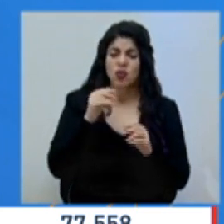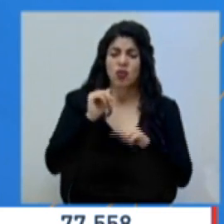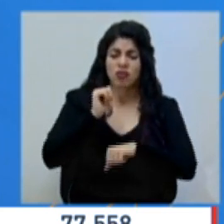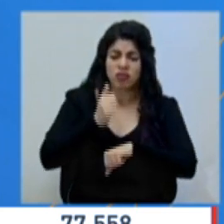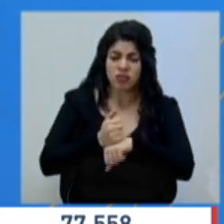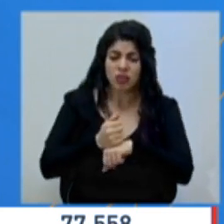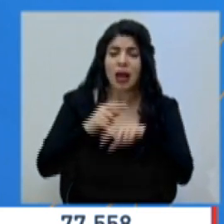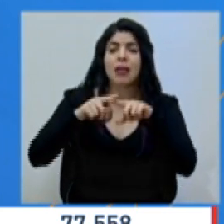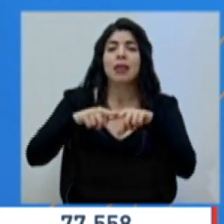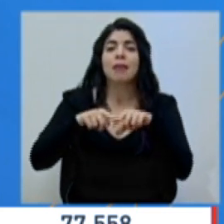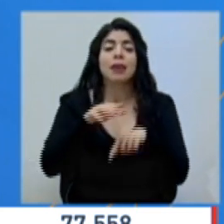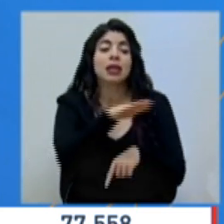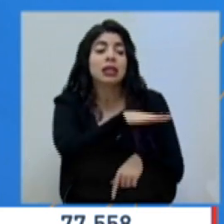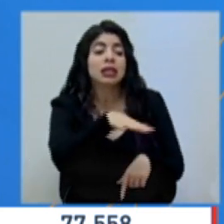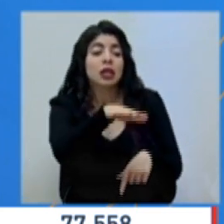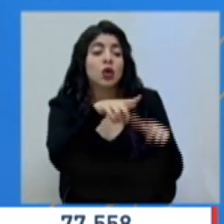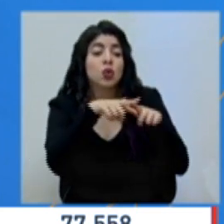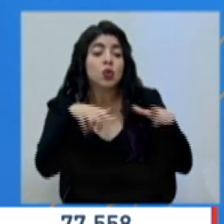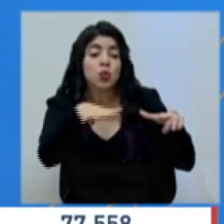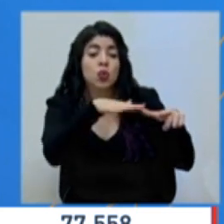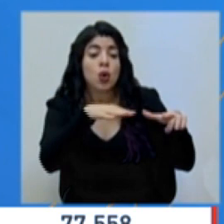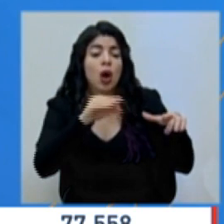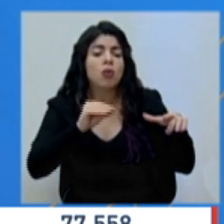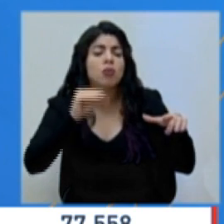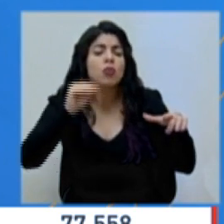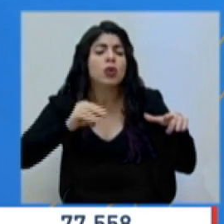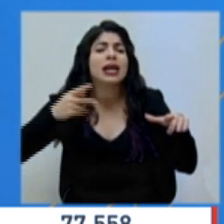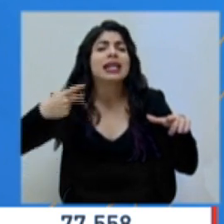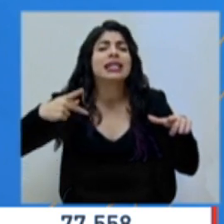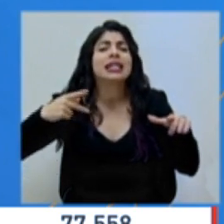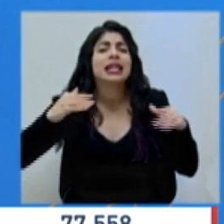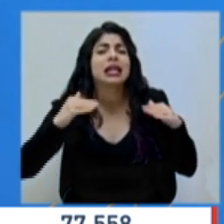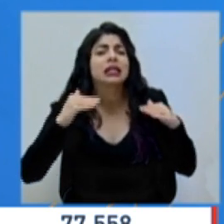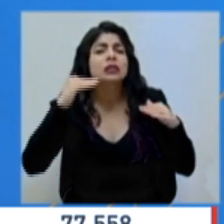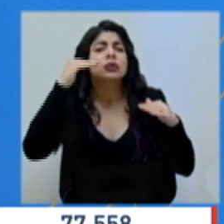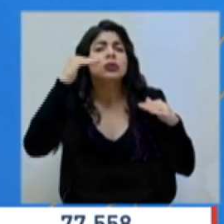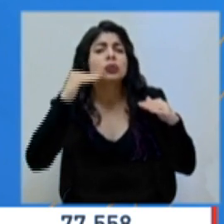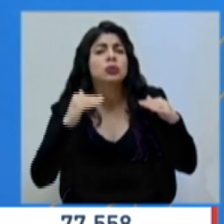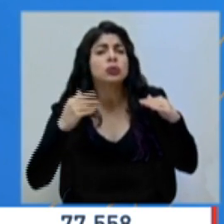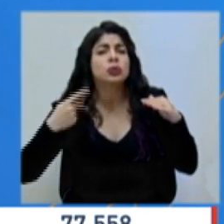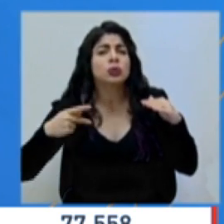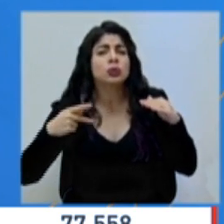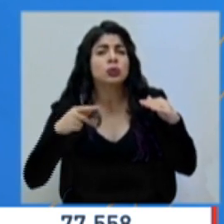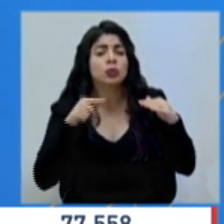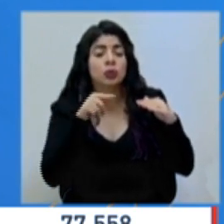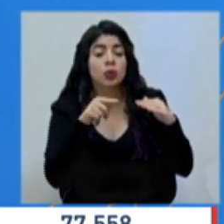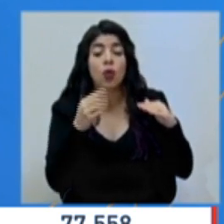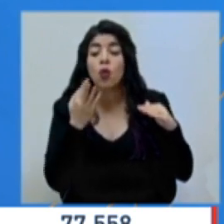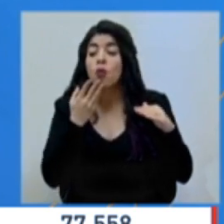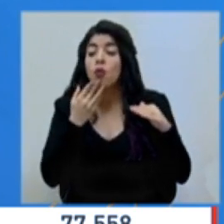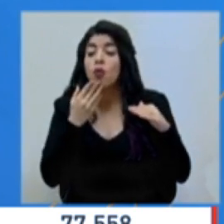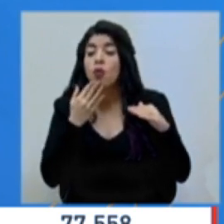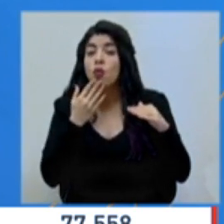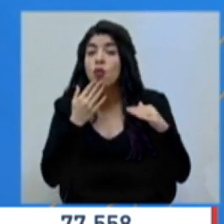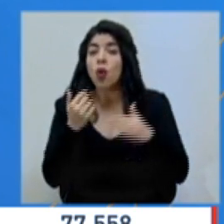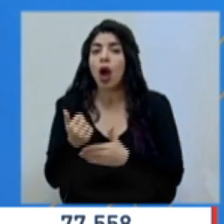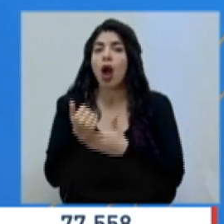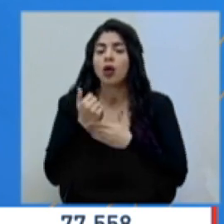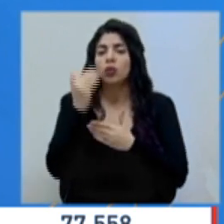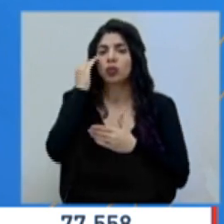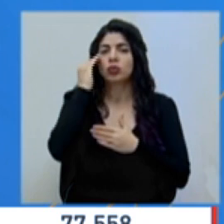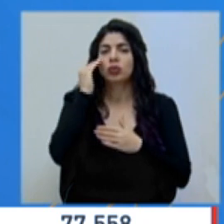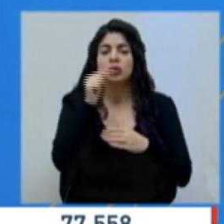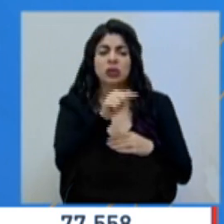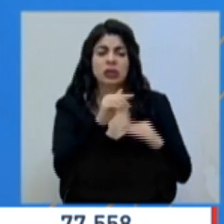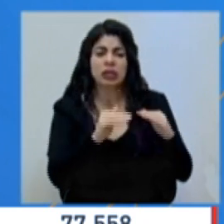este índice de riesgo cantonal. Y además el color lo que nos identifica es ese estado de alarma en el